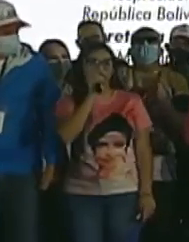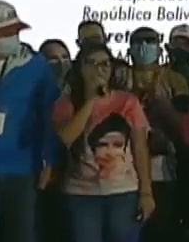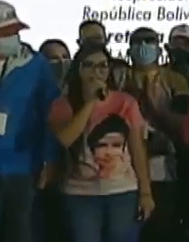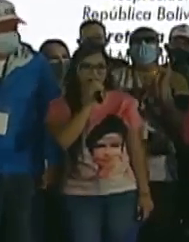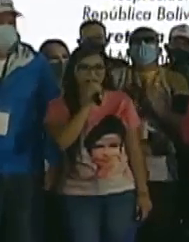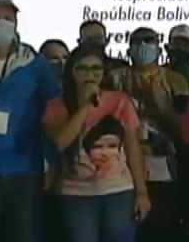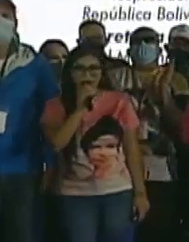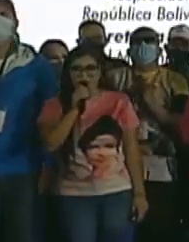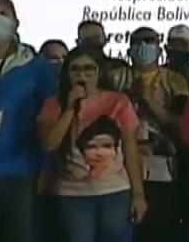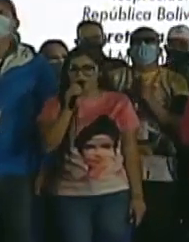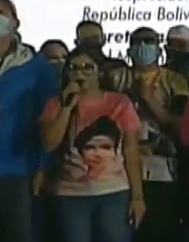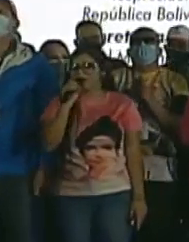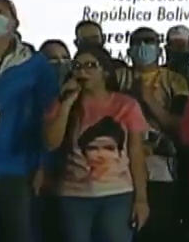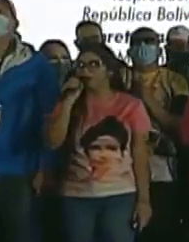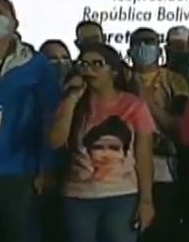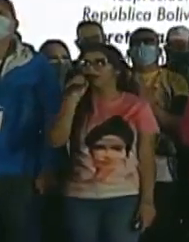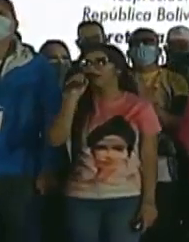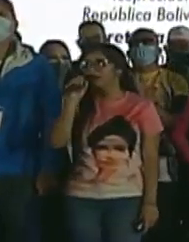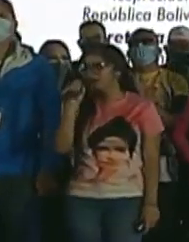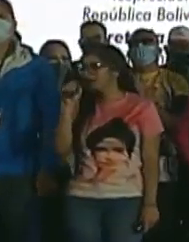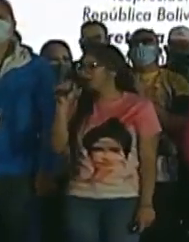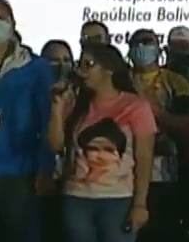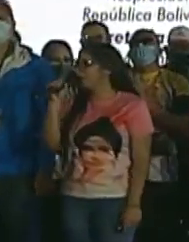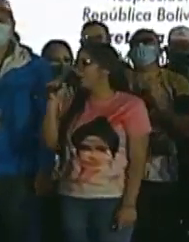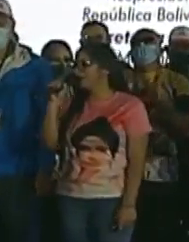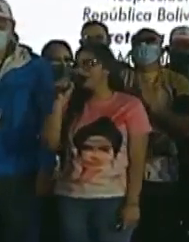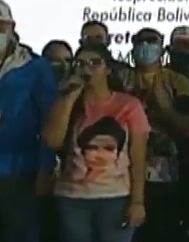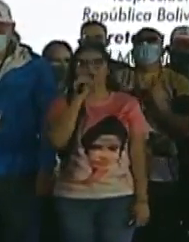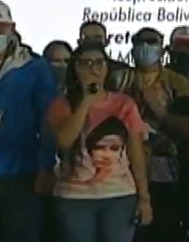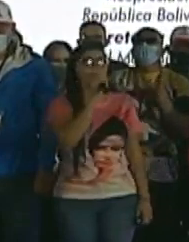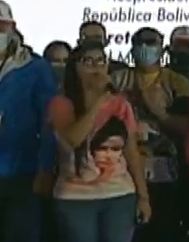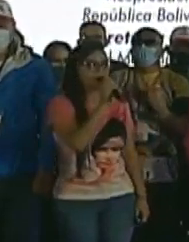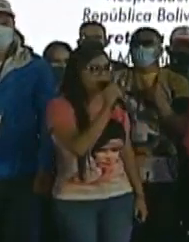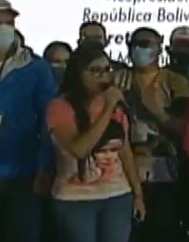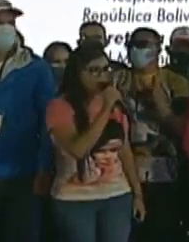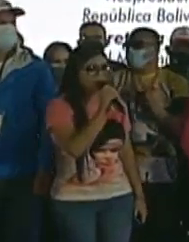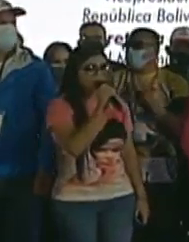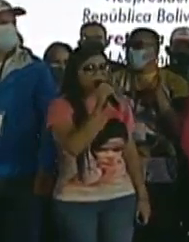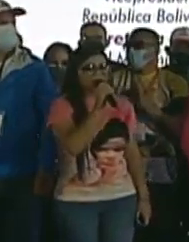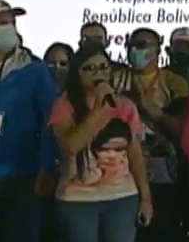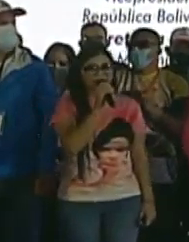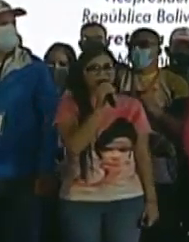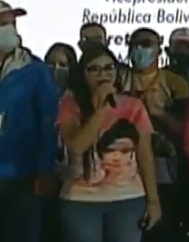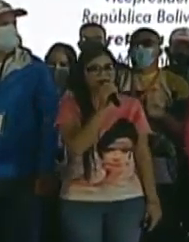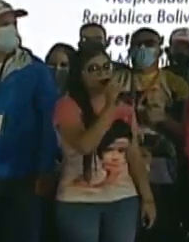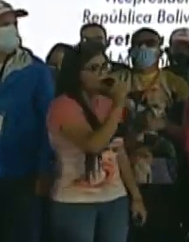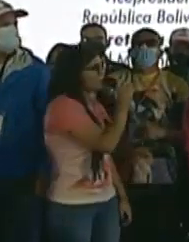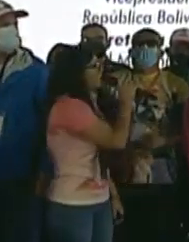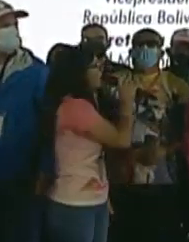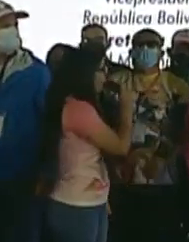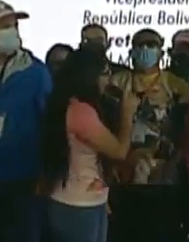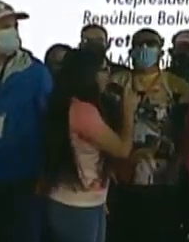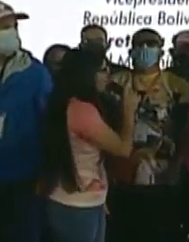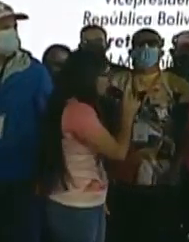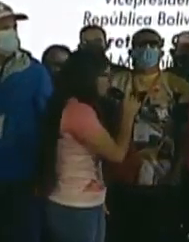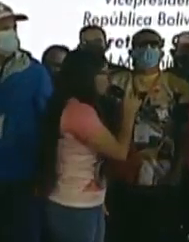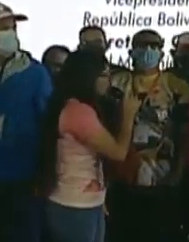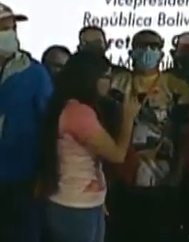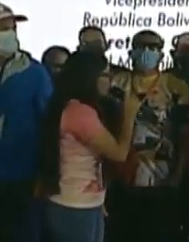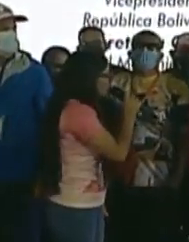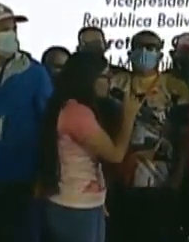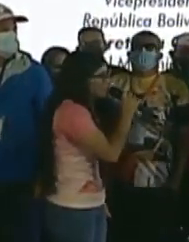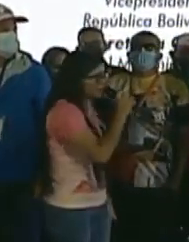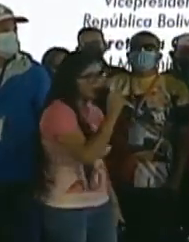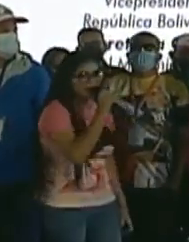venido la vicepresidenta ejecutiva de la República Bolivariana de Venezuela, la doctora Delcy Rodríguez, secretaria